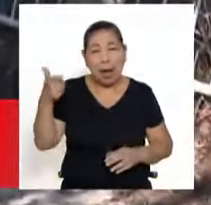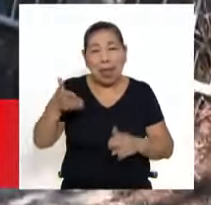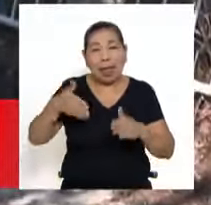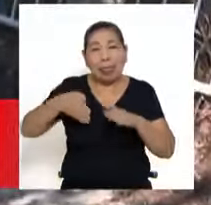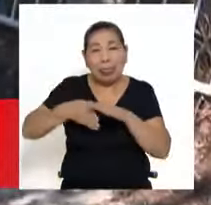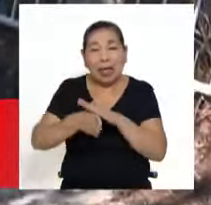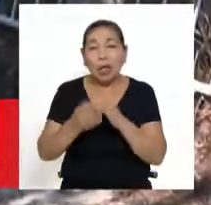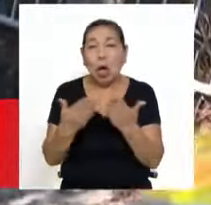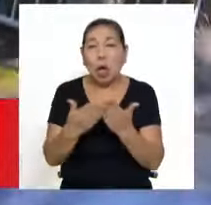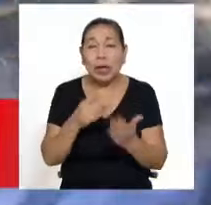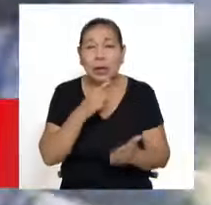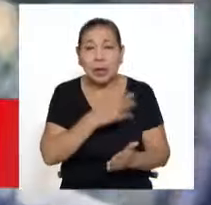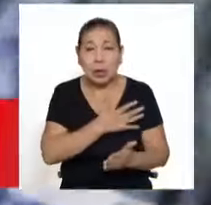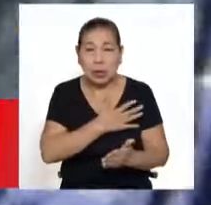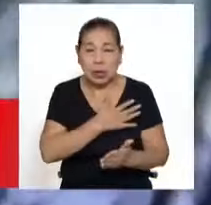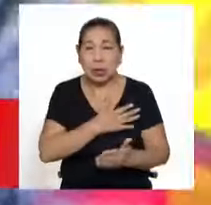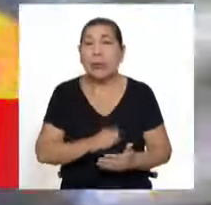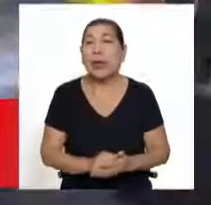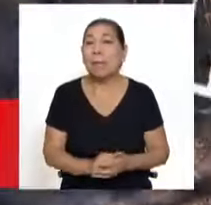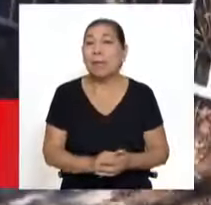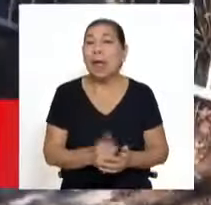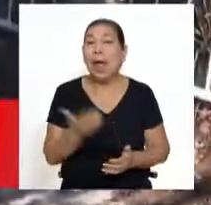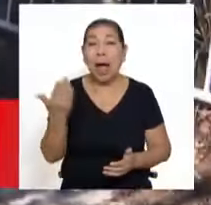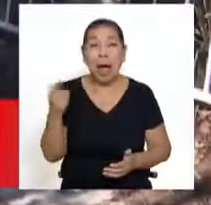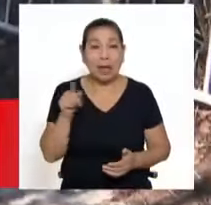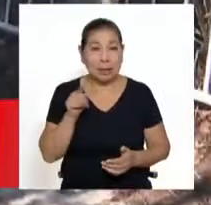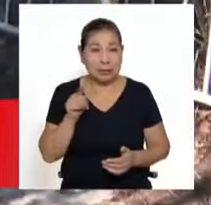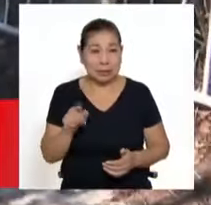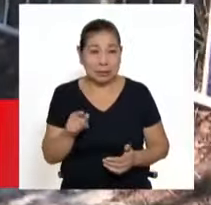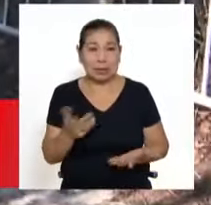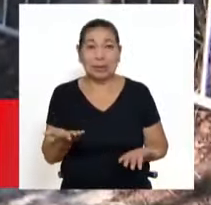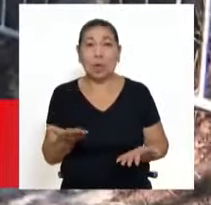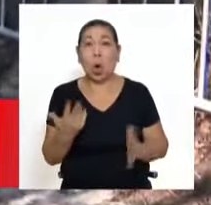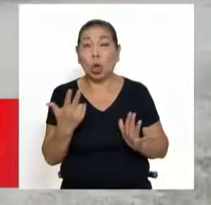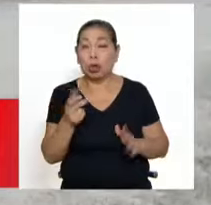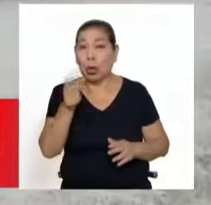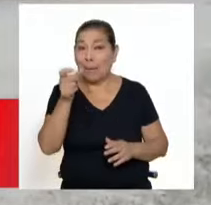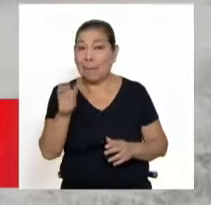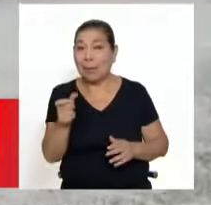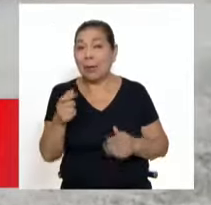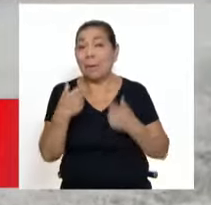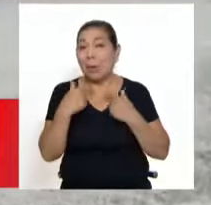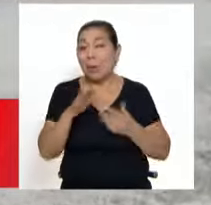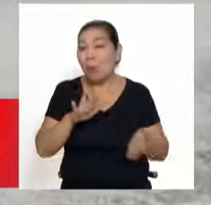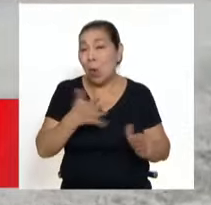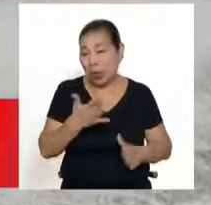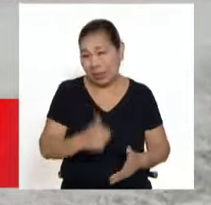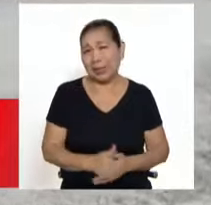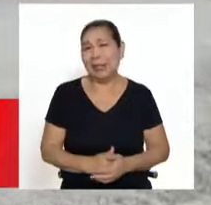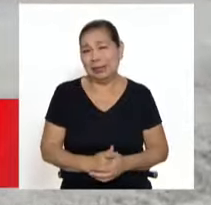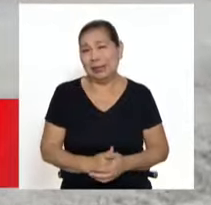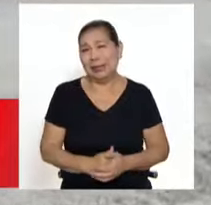un colegio de secundaria en Jokela. En aquella ocasión, 8 personas perdieron la vida.